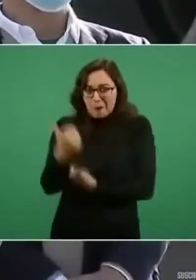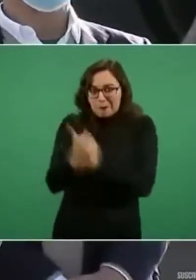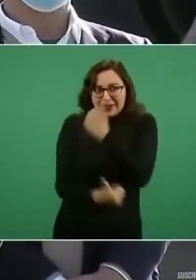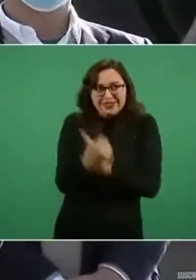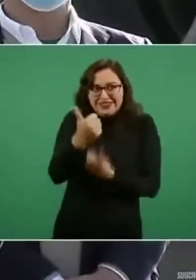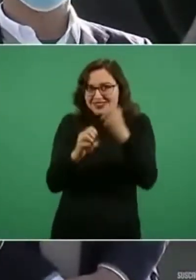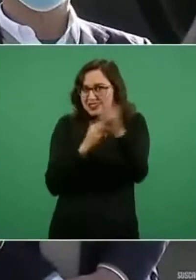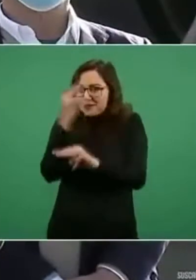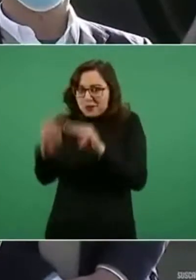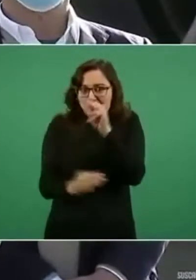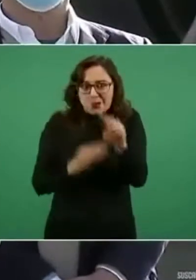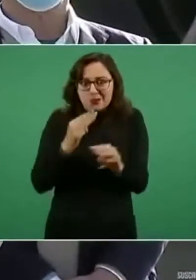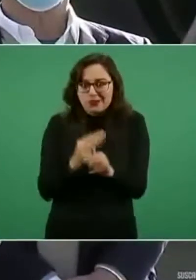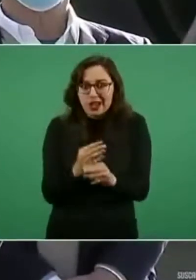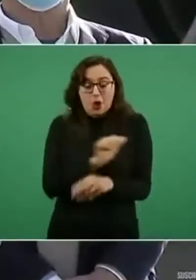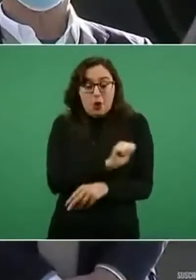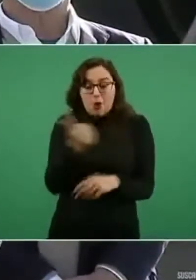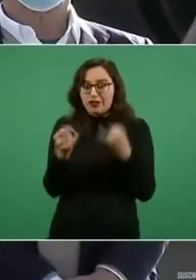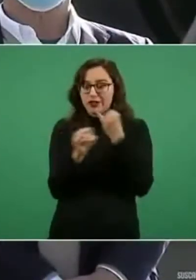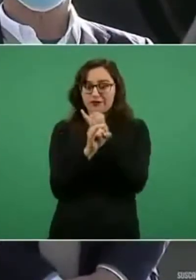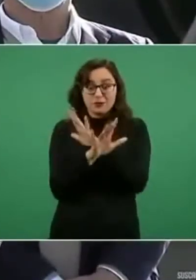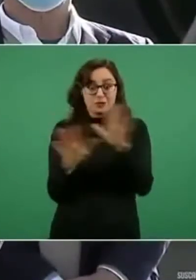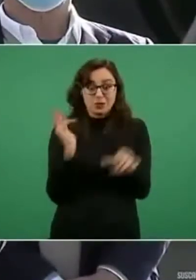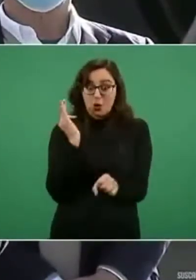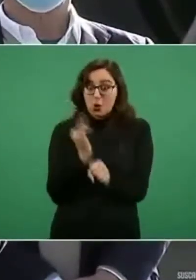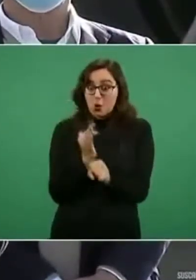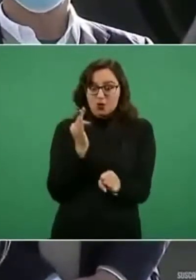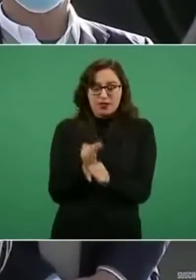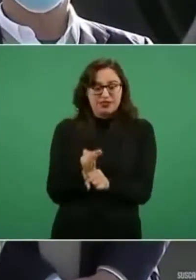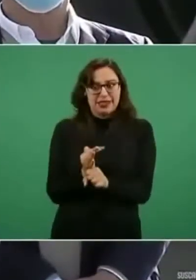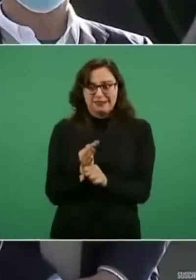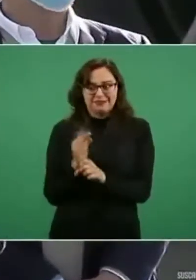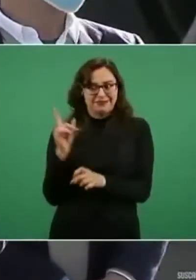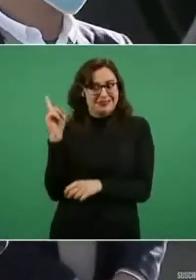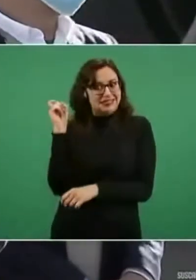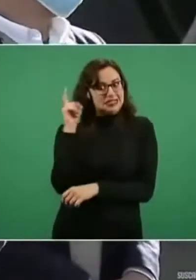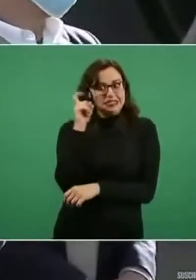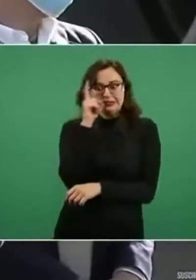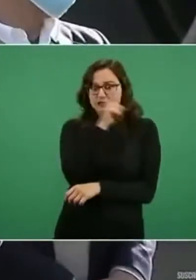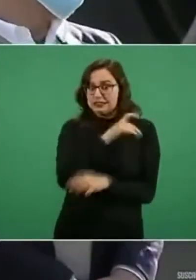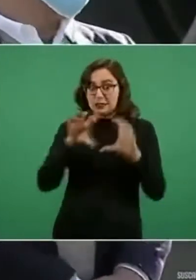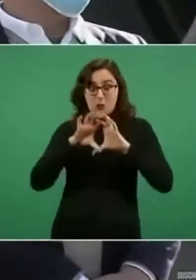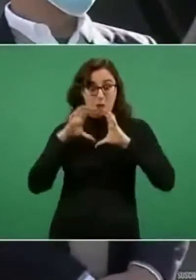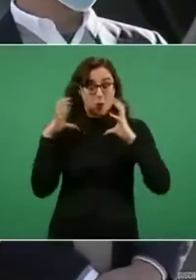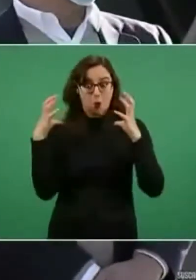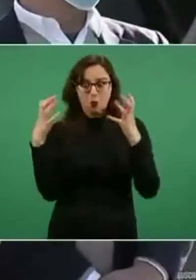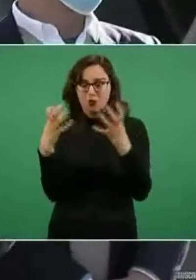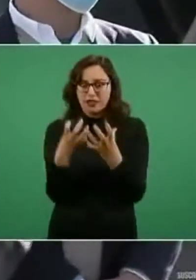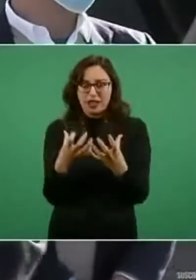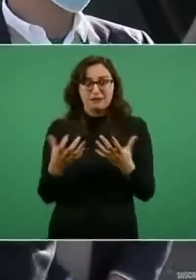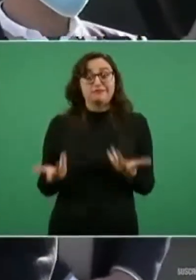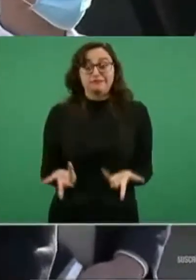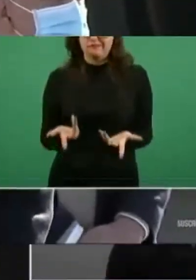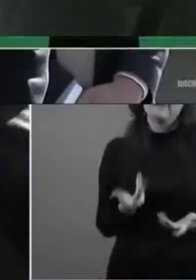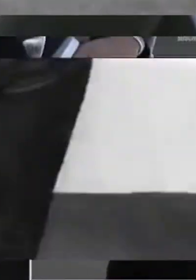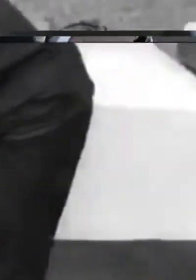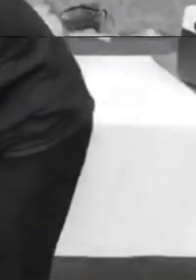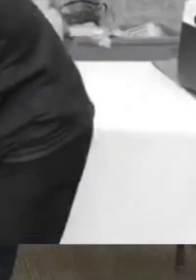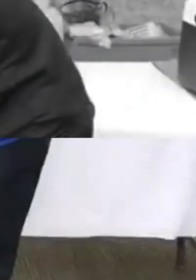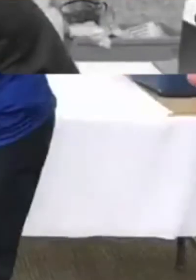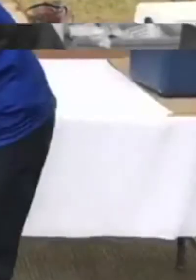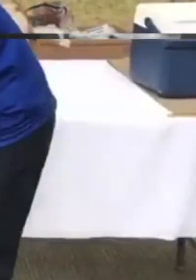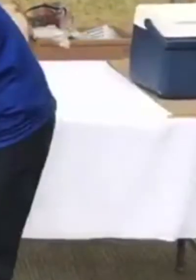otros datos. Porque es un momento muy especial, hay una emergencia en todo el mundo y entre sí las empresas cuidan mucho esa